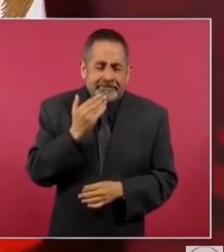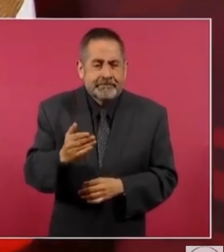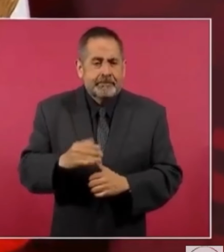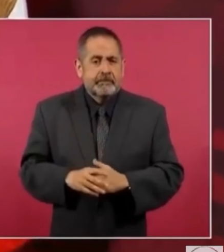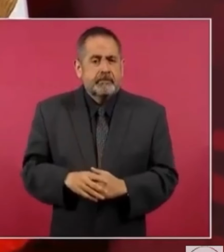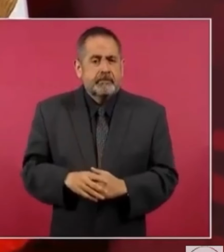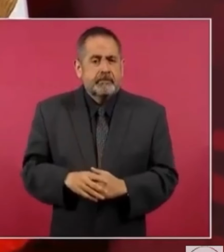buenísima.